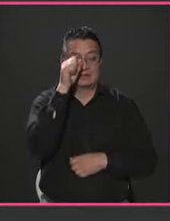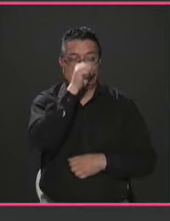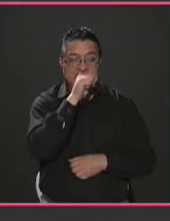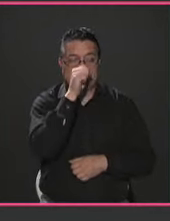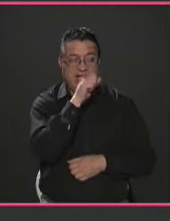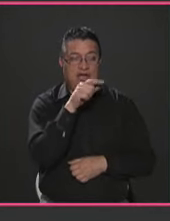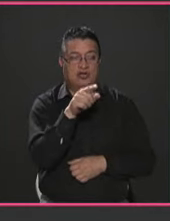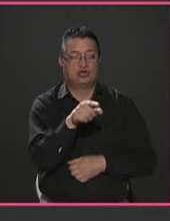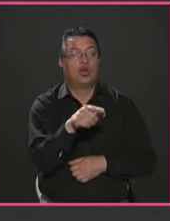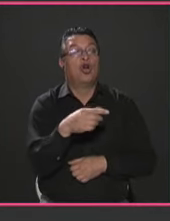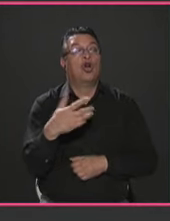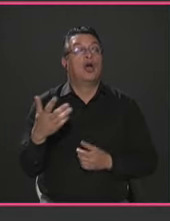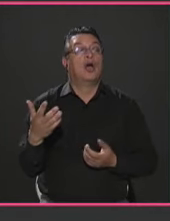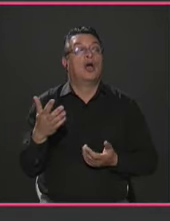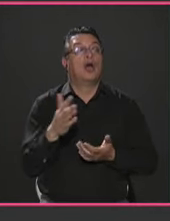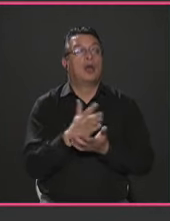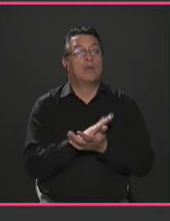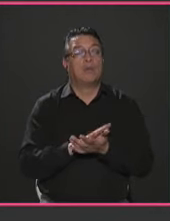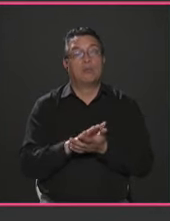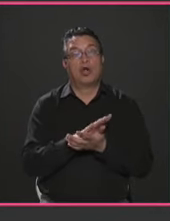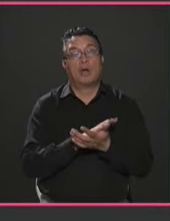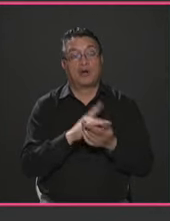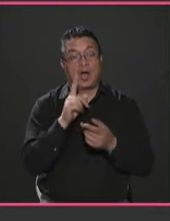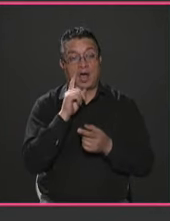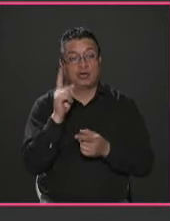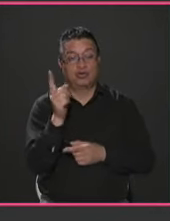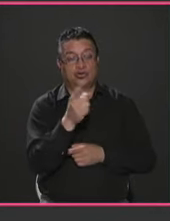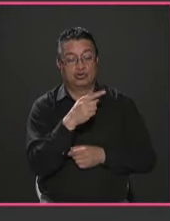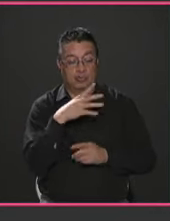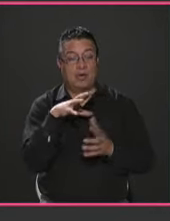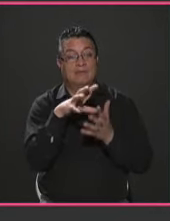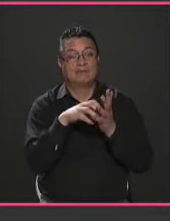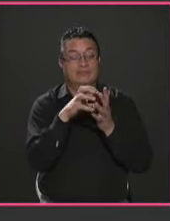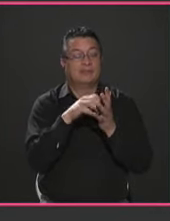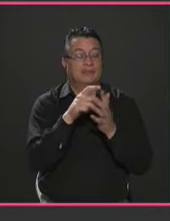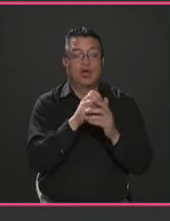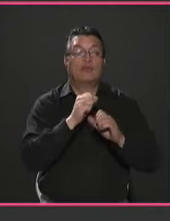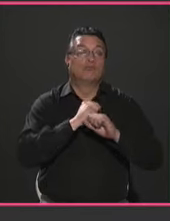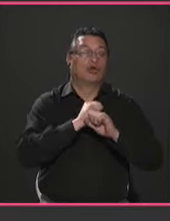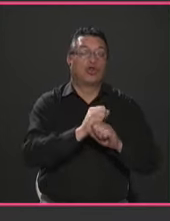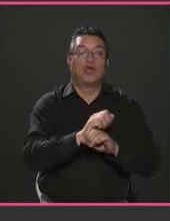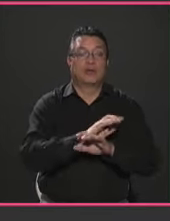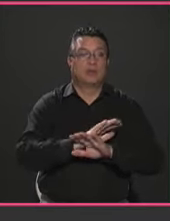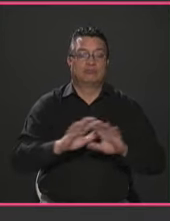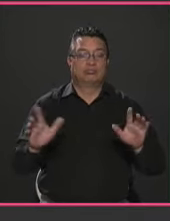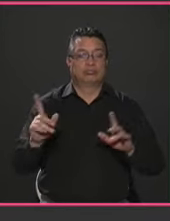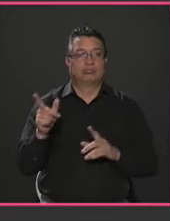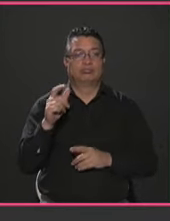ejemplo aquí lo los anticuerpos atacan y lo rechazan